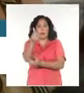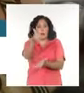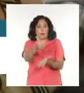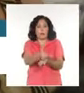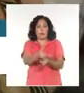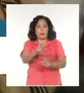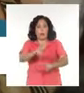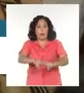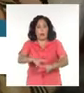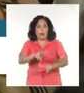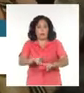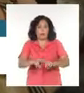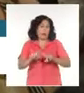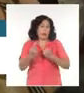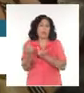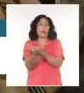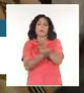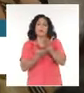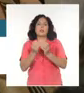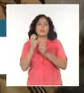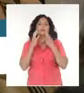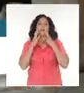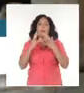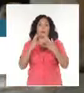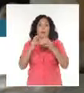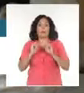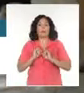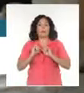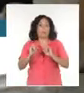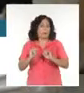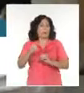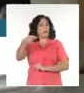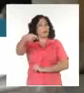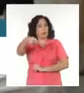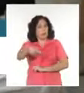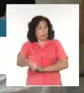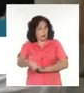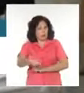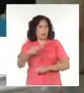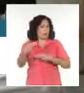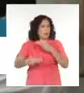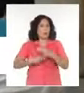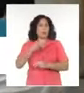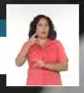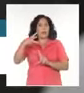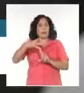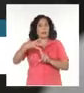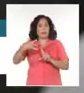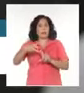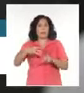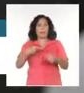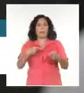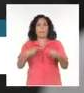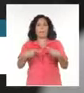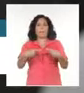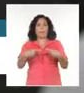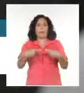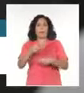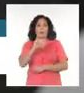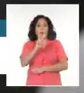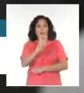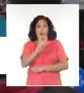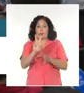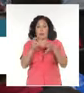cubana para compartir información detallada sobre las decisiones adoptadas en la tercera sesión plenaria del vigésimo